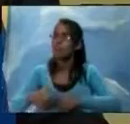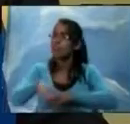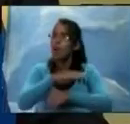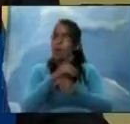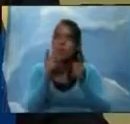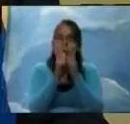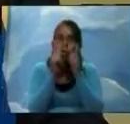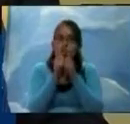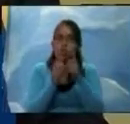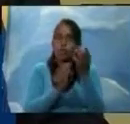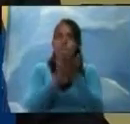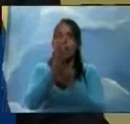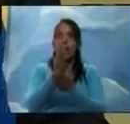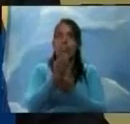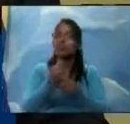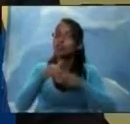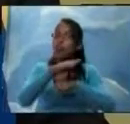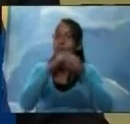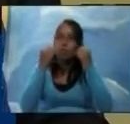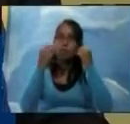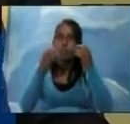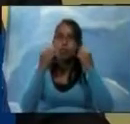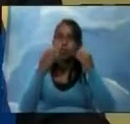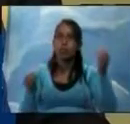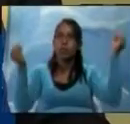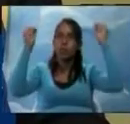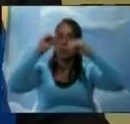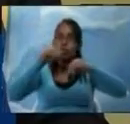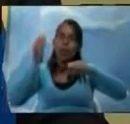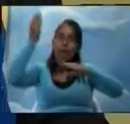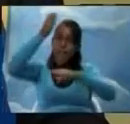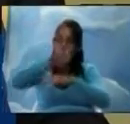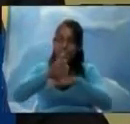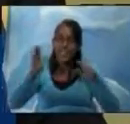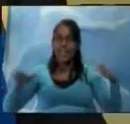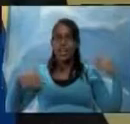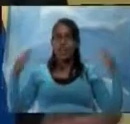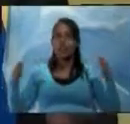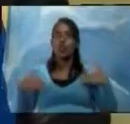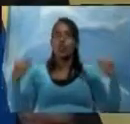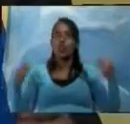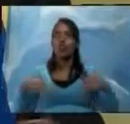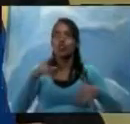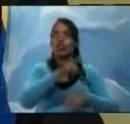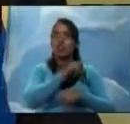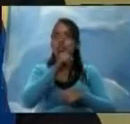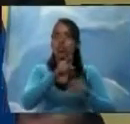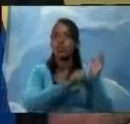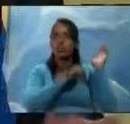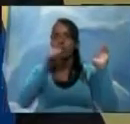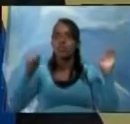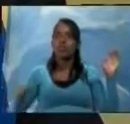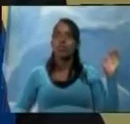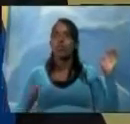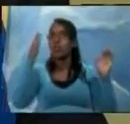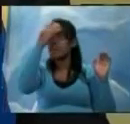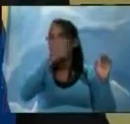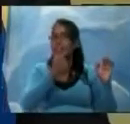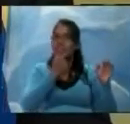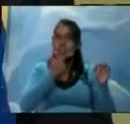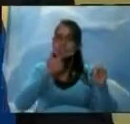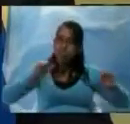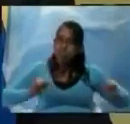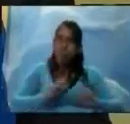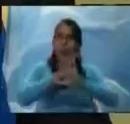poco has sido fiel, sobre mucho te pondré, entra en el gozo de tu Señor. Qué lindo y qué